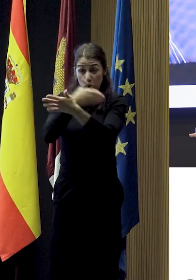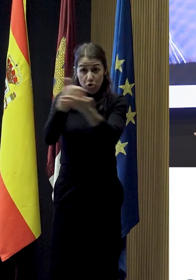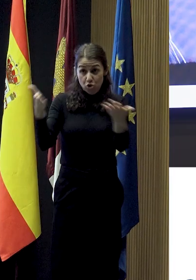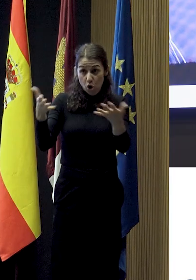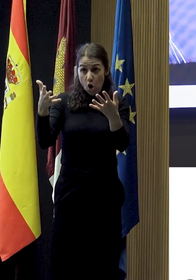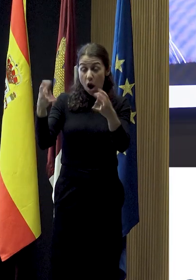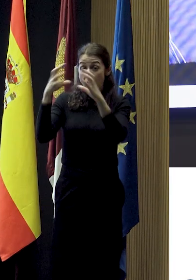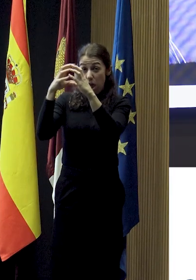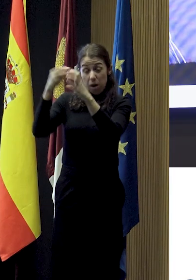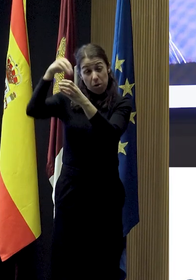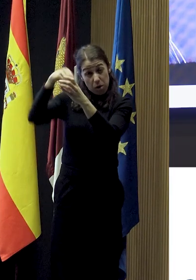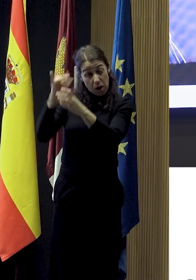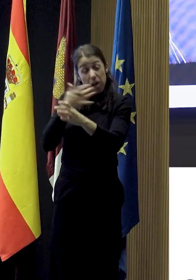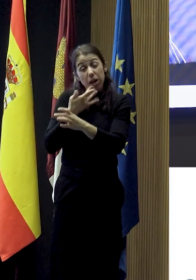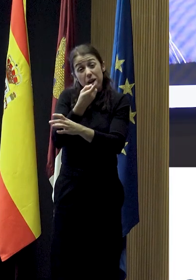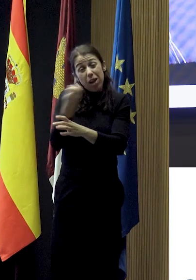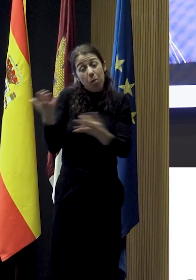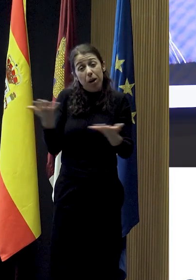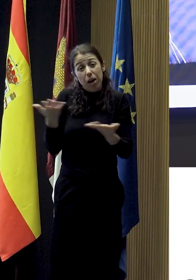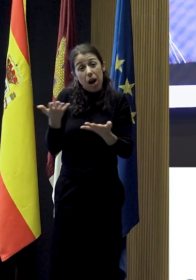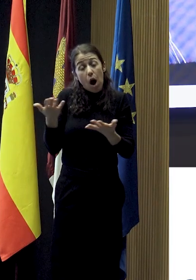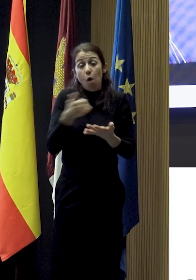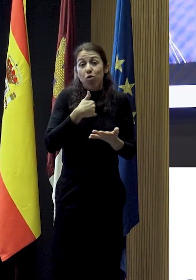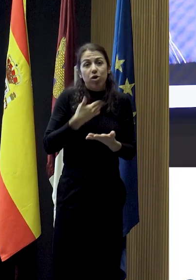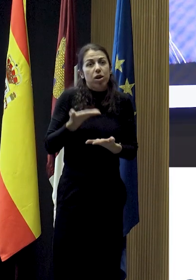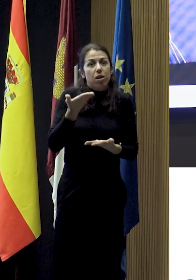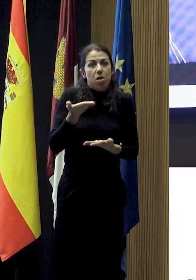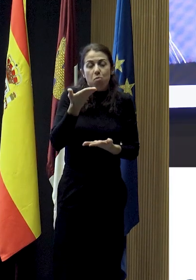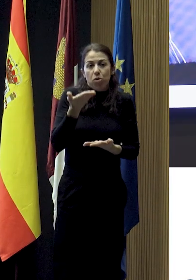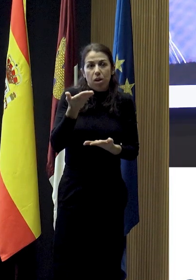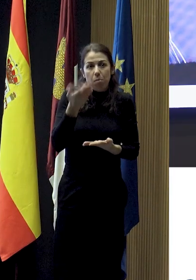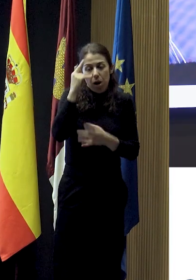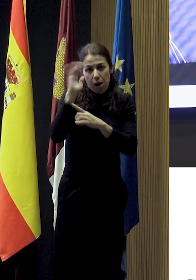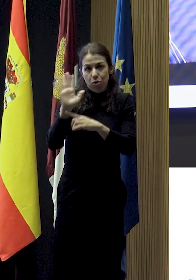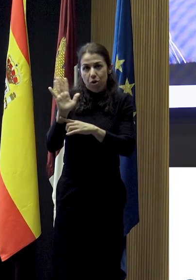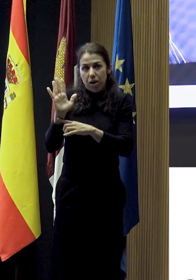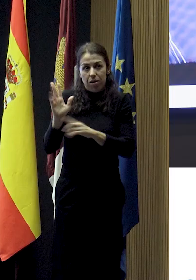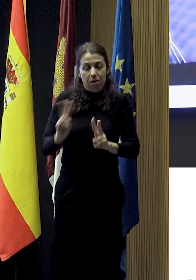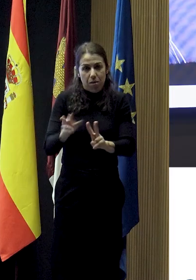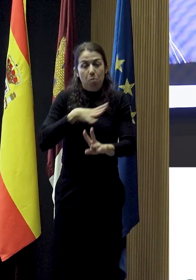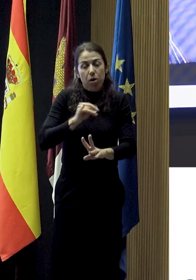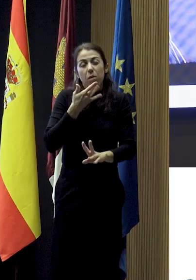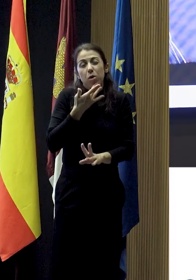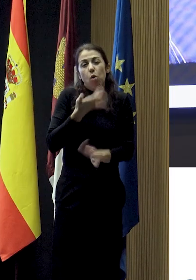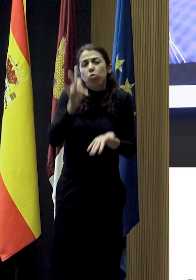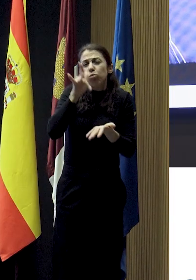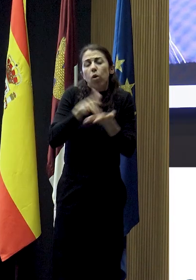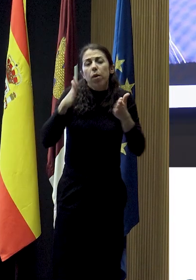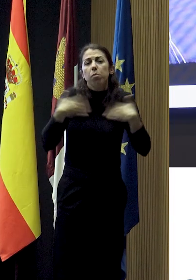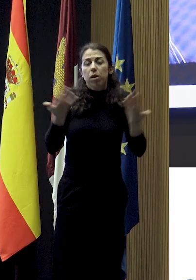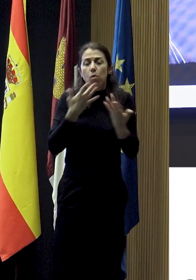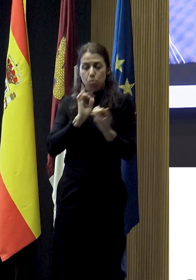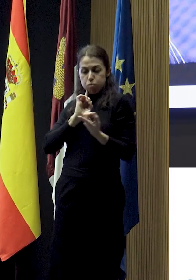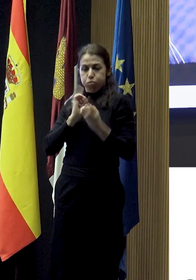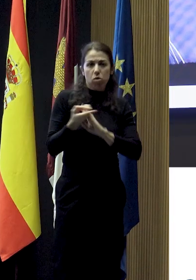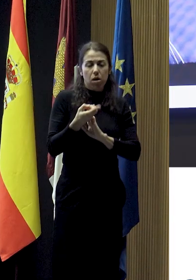en nuestros cerebros, y que son necesarias para funciones vitales de las neuronas. Pero en un momento determinado sufren un cambio